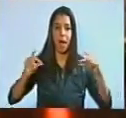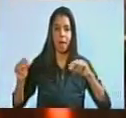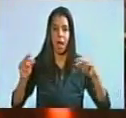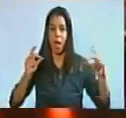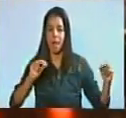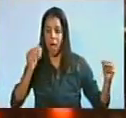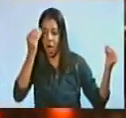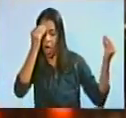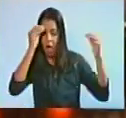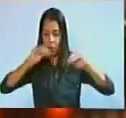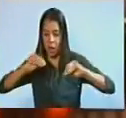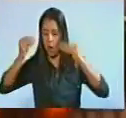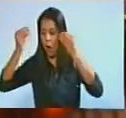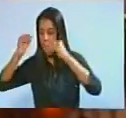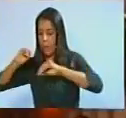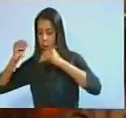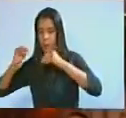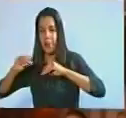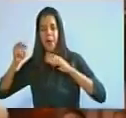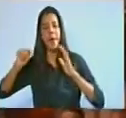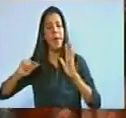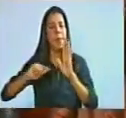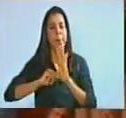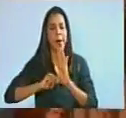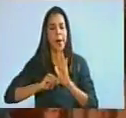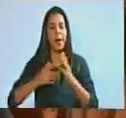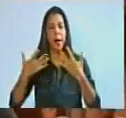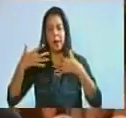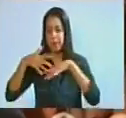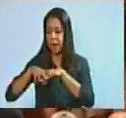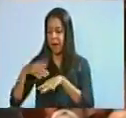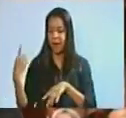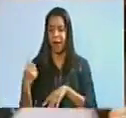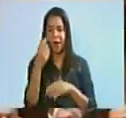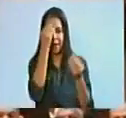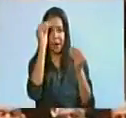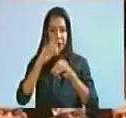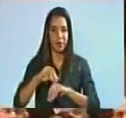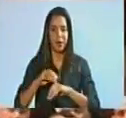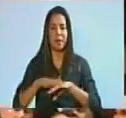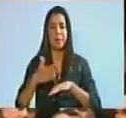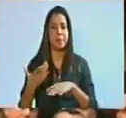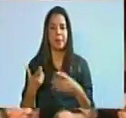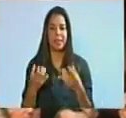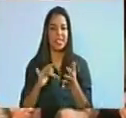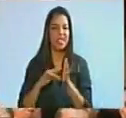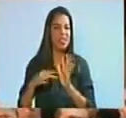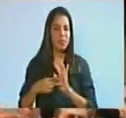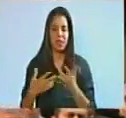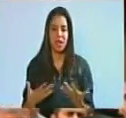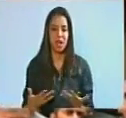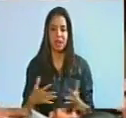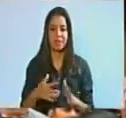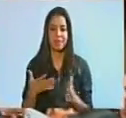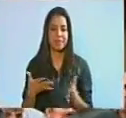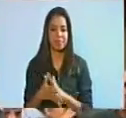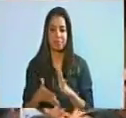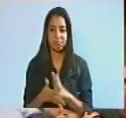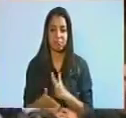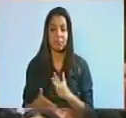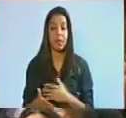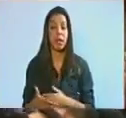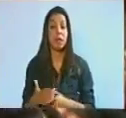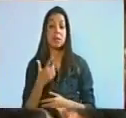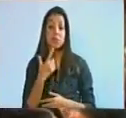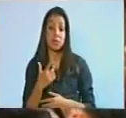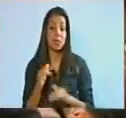establecerlo con todos los sectores que lo conforman, porque se trata incluso de que, y ya